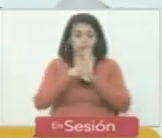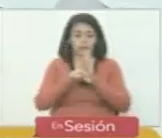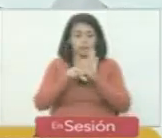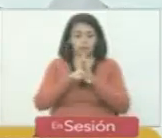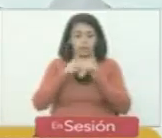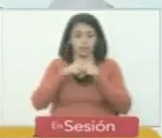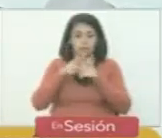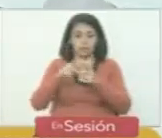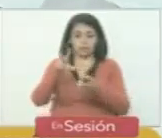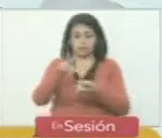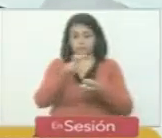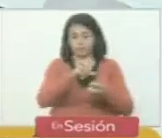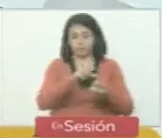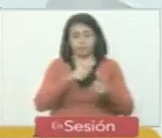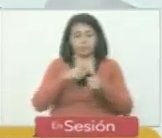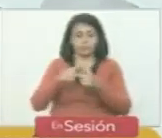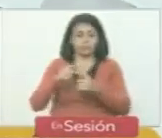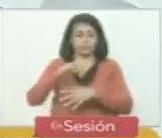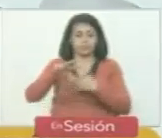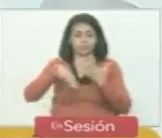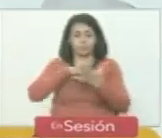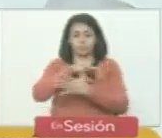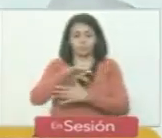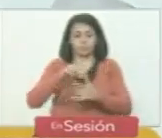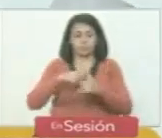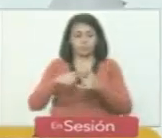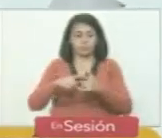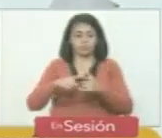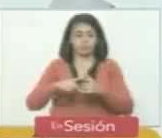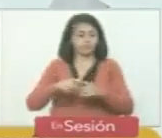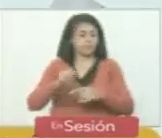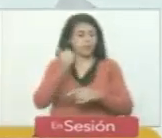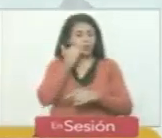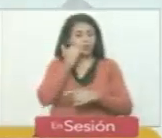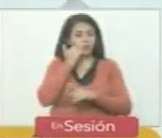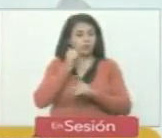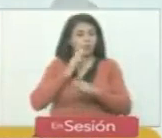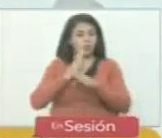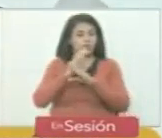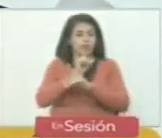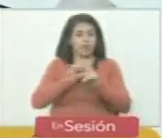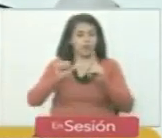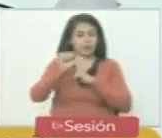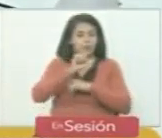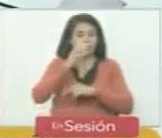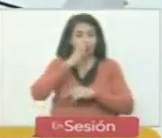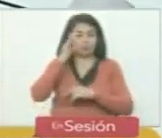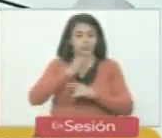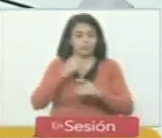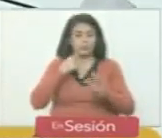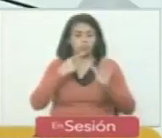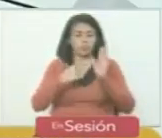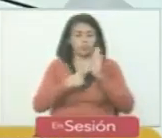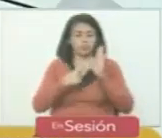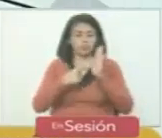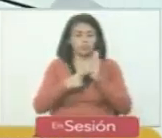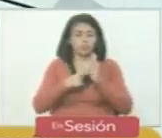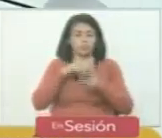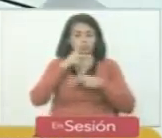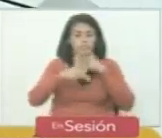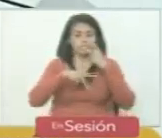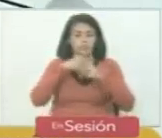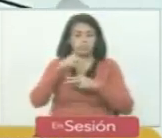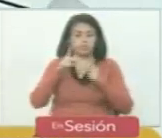fiscales, la inseguridad y la depredación del ambiente, como garante del cumplimiento de las